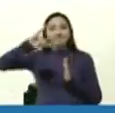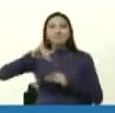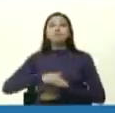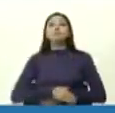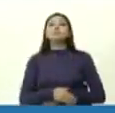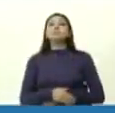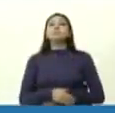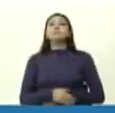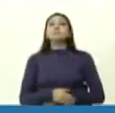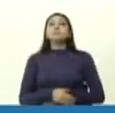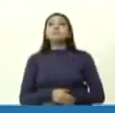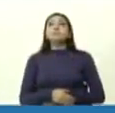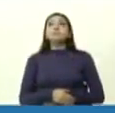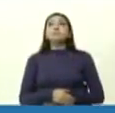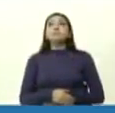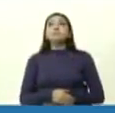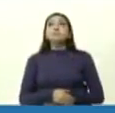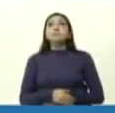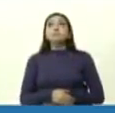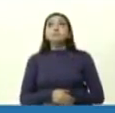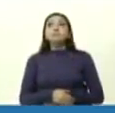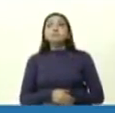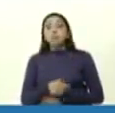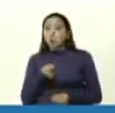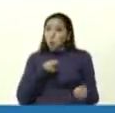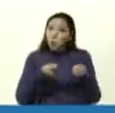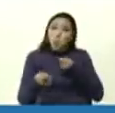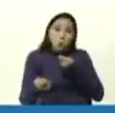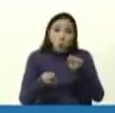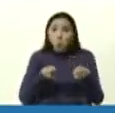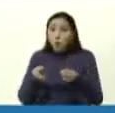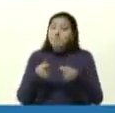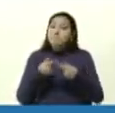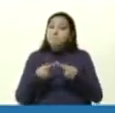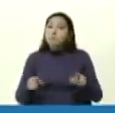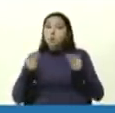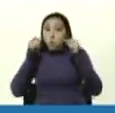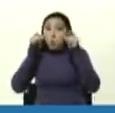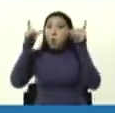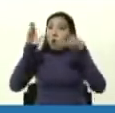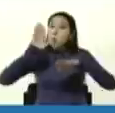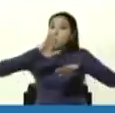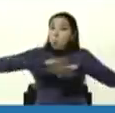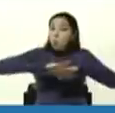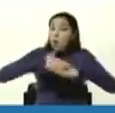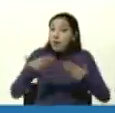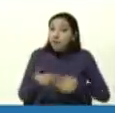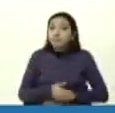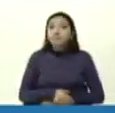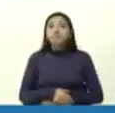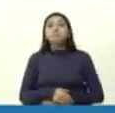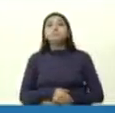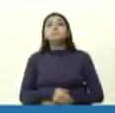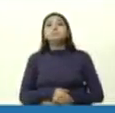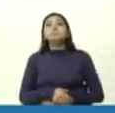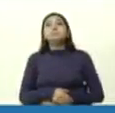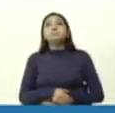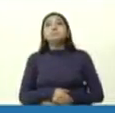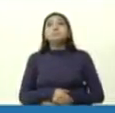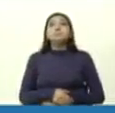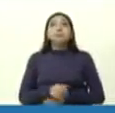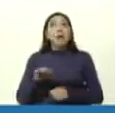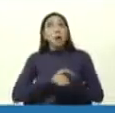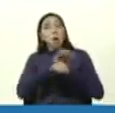de meseta controlada, pero impactados por la circulación predominante de la